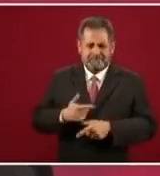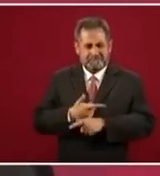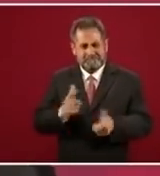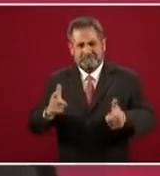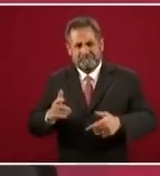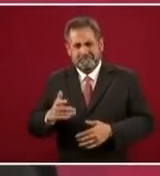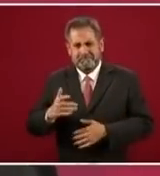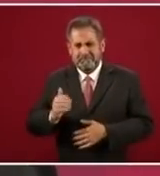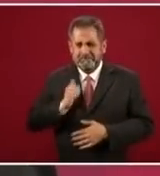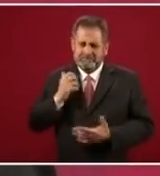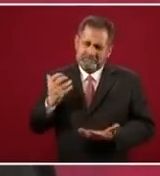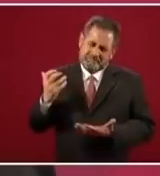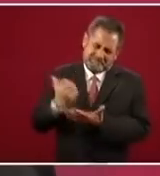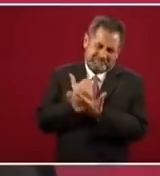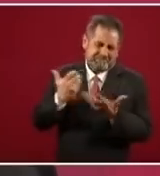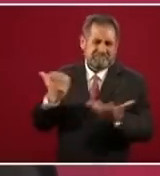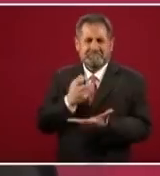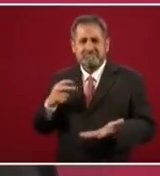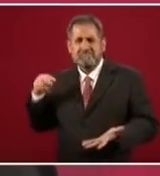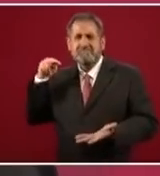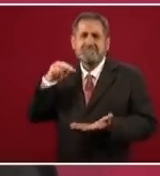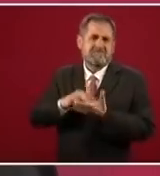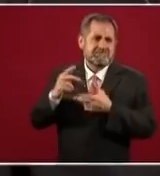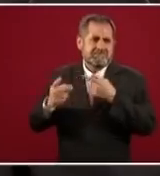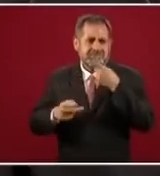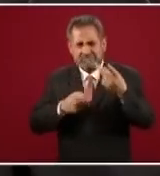la libertad se conquista.